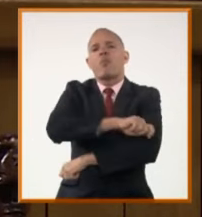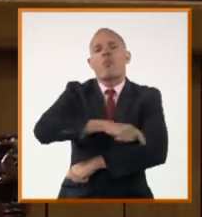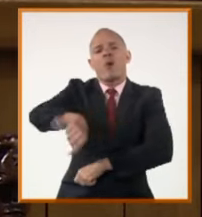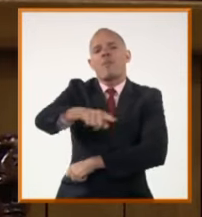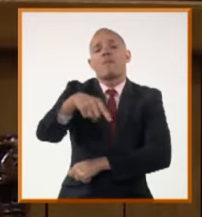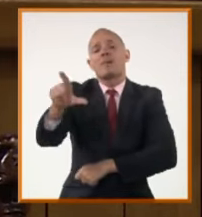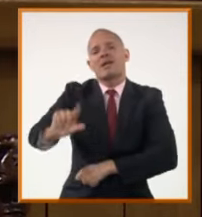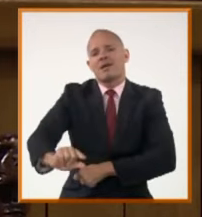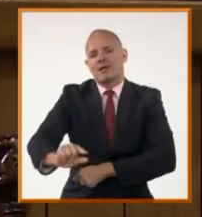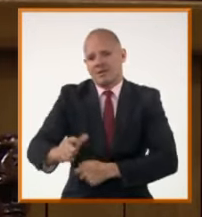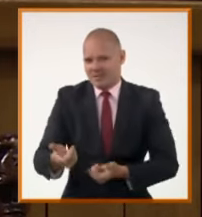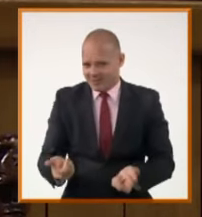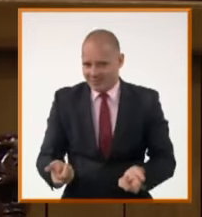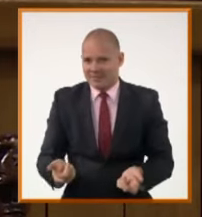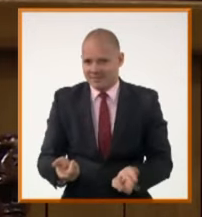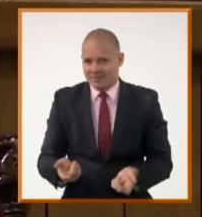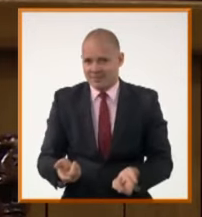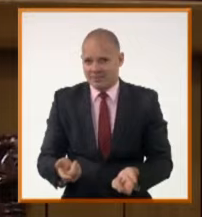Ahora,